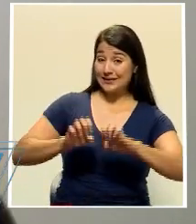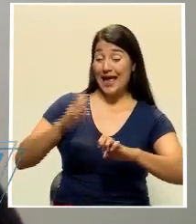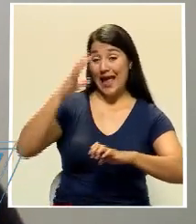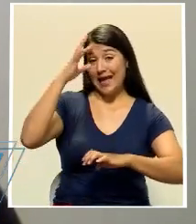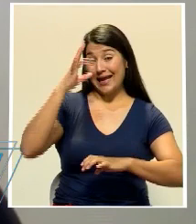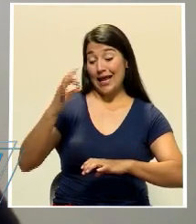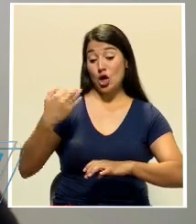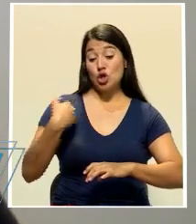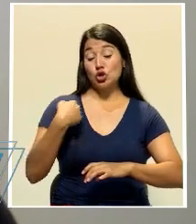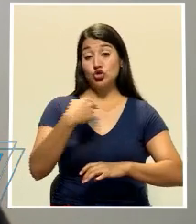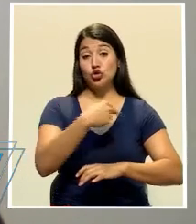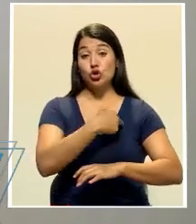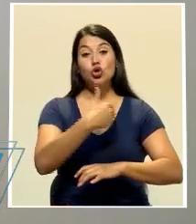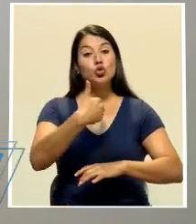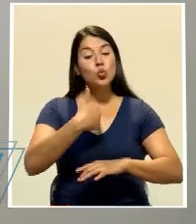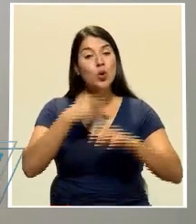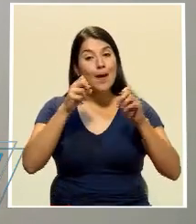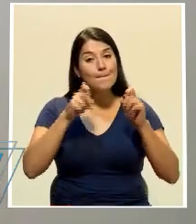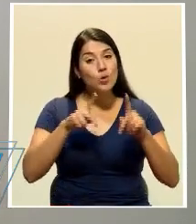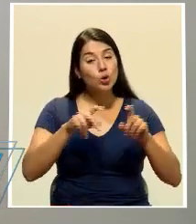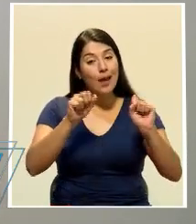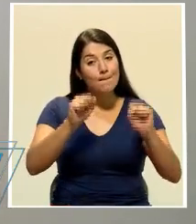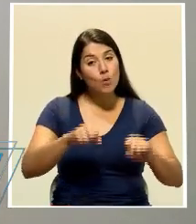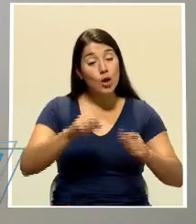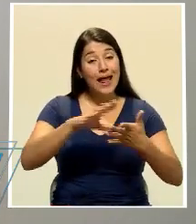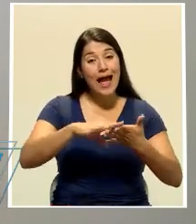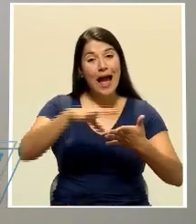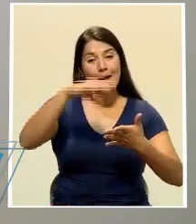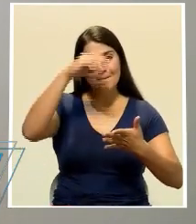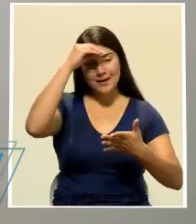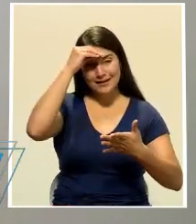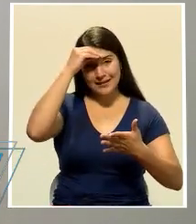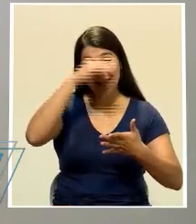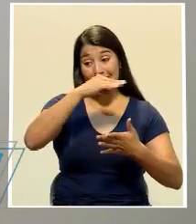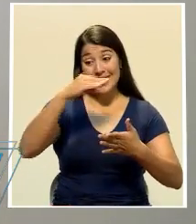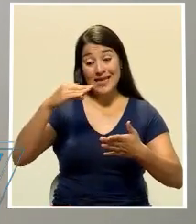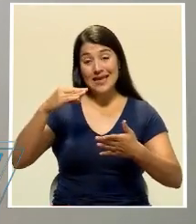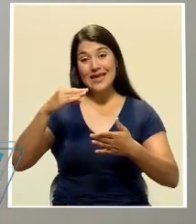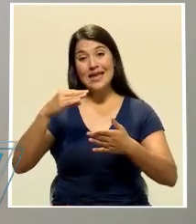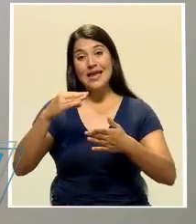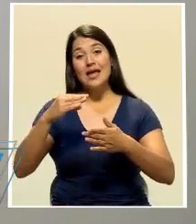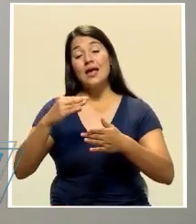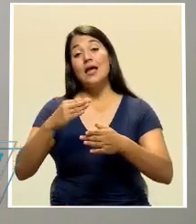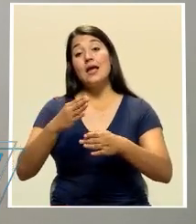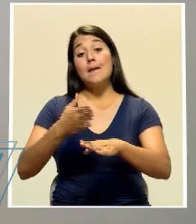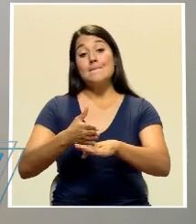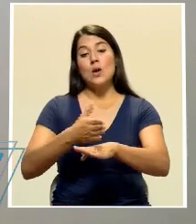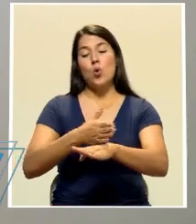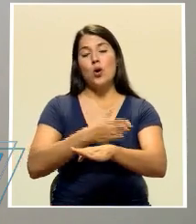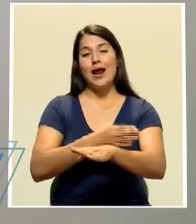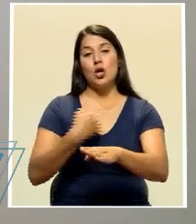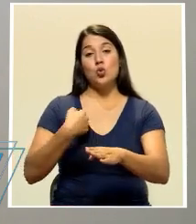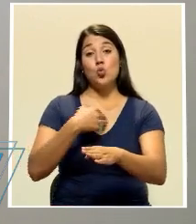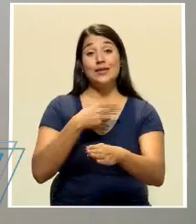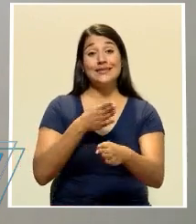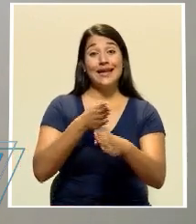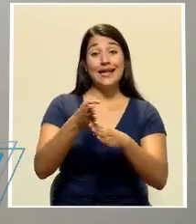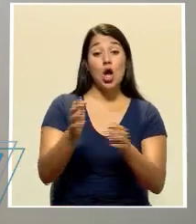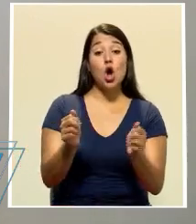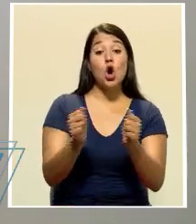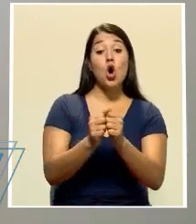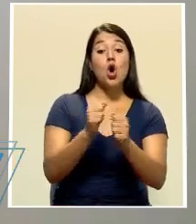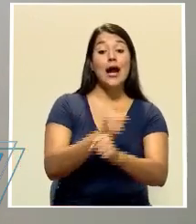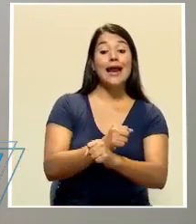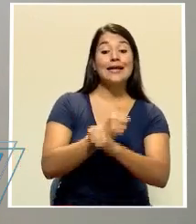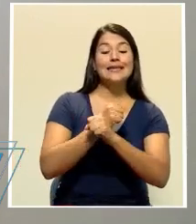privilegio de formarnos y consolidarnos profesionalmente en un sistema de garantías y libertades